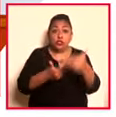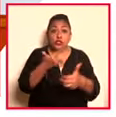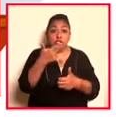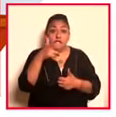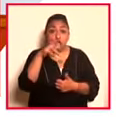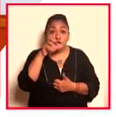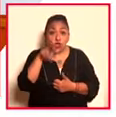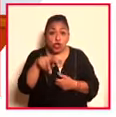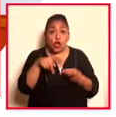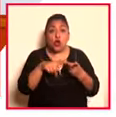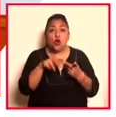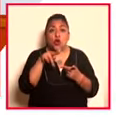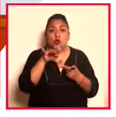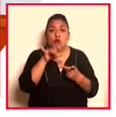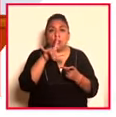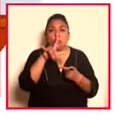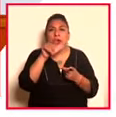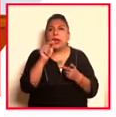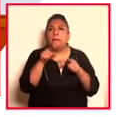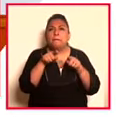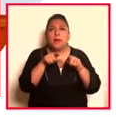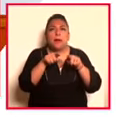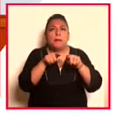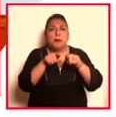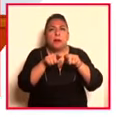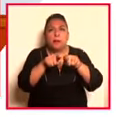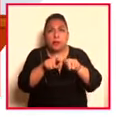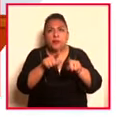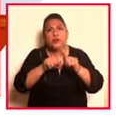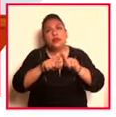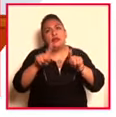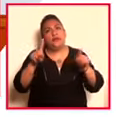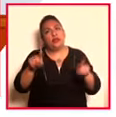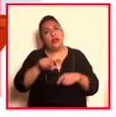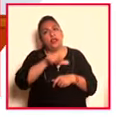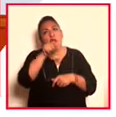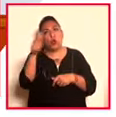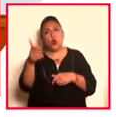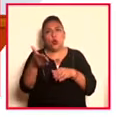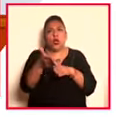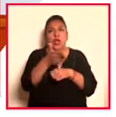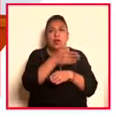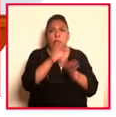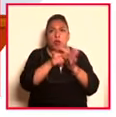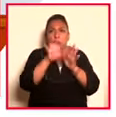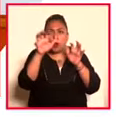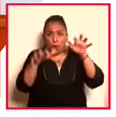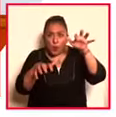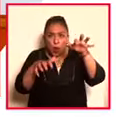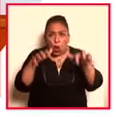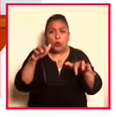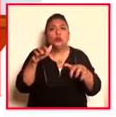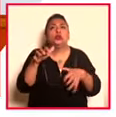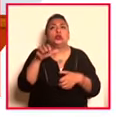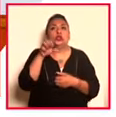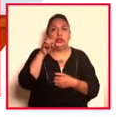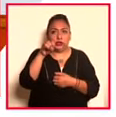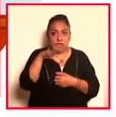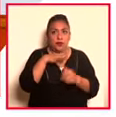novela fue como corriendo en paralelo, a diferencia de otras cosas que hemos hecho antes, como El monstruo, donde sí estaba la